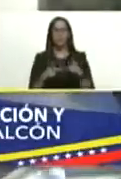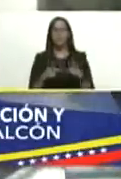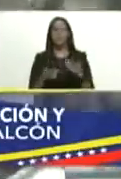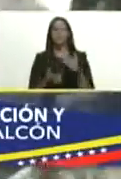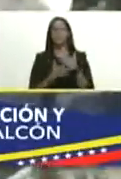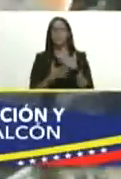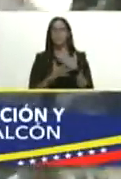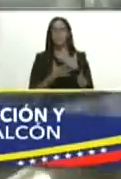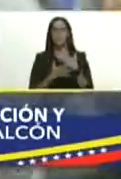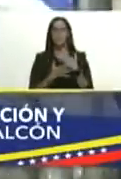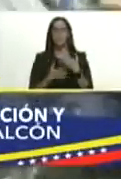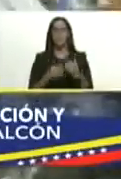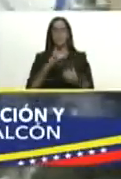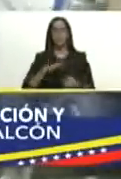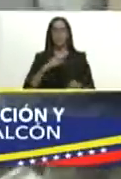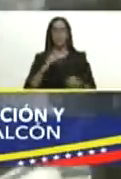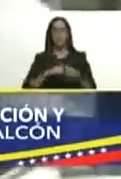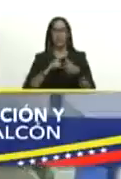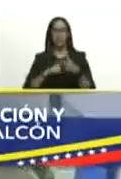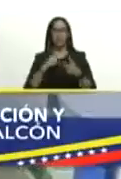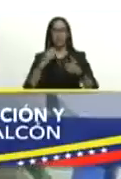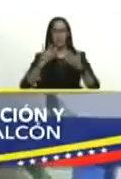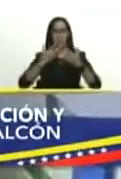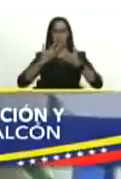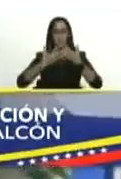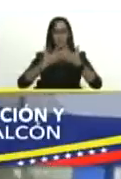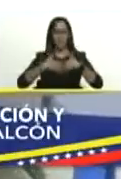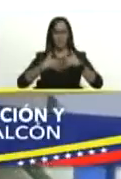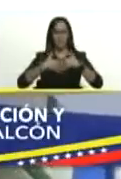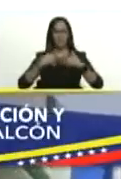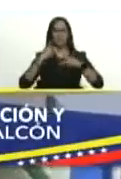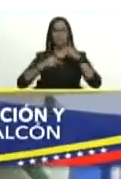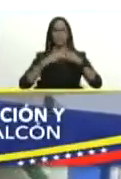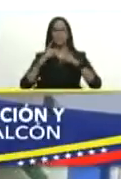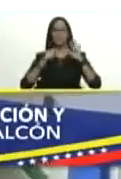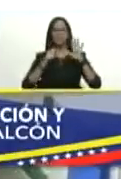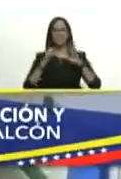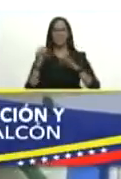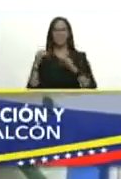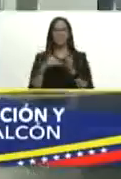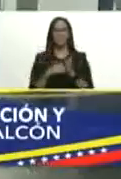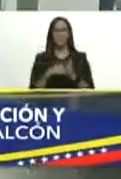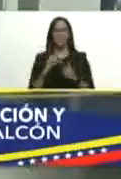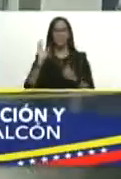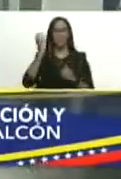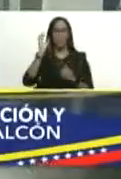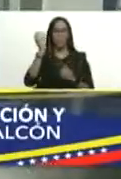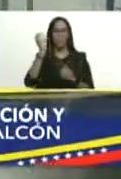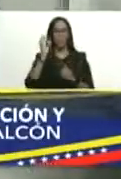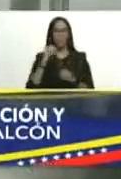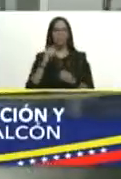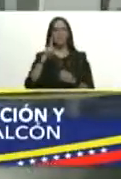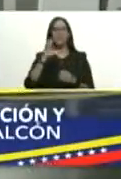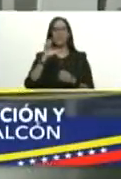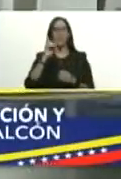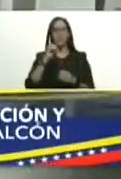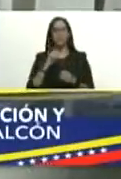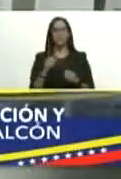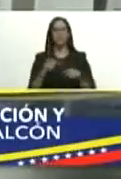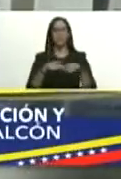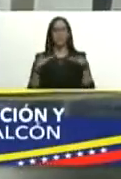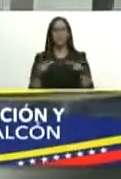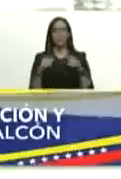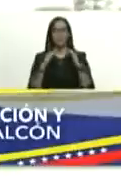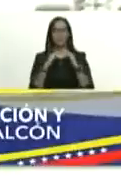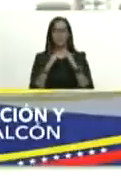de producción estamos entonces fabricando 600.000 bombillos de tecnología LED para el sector